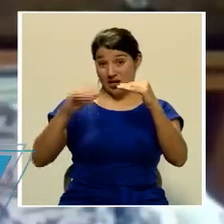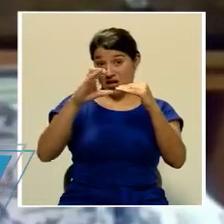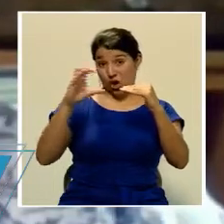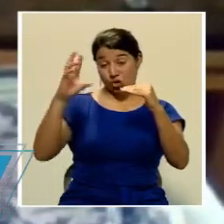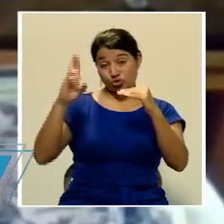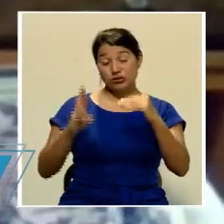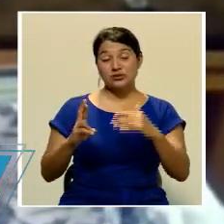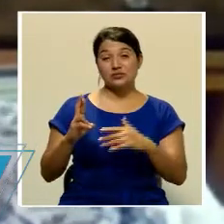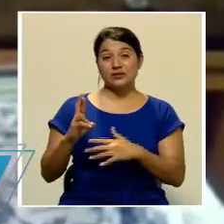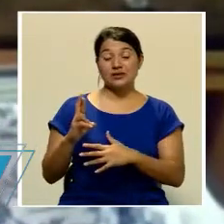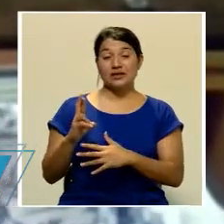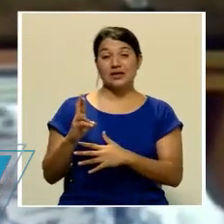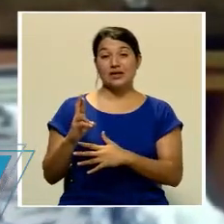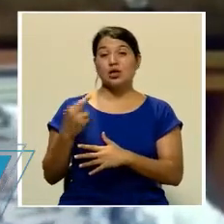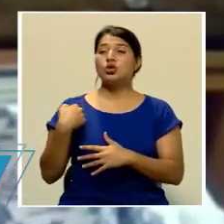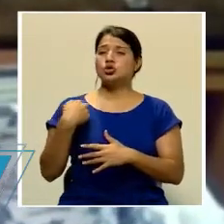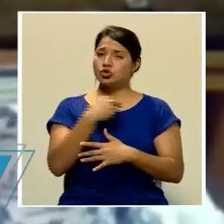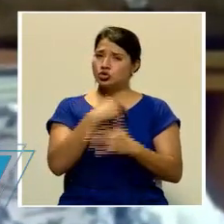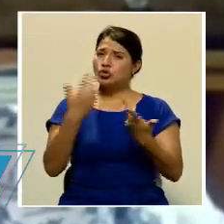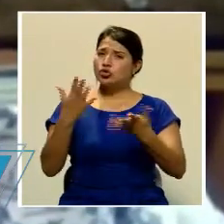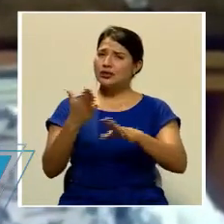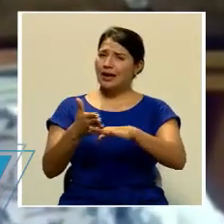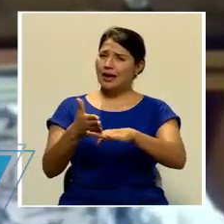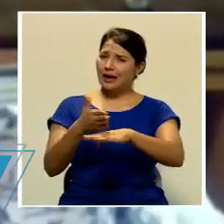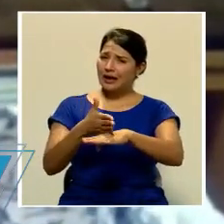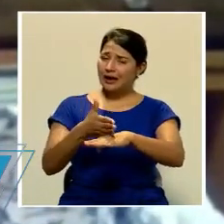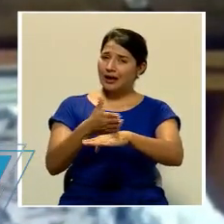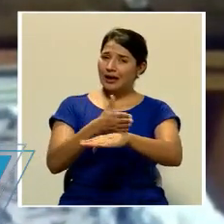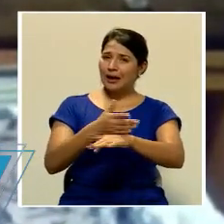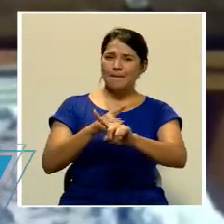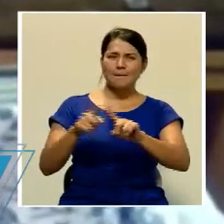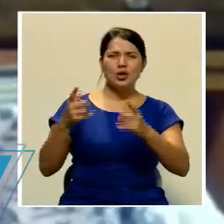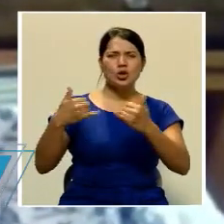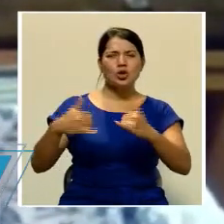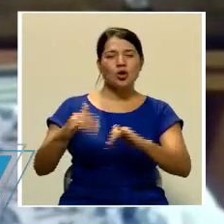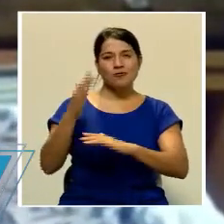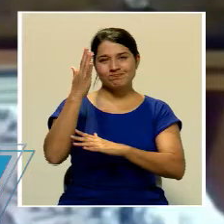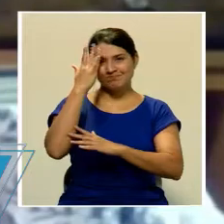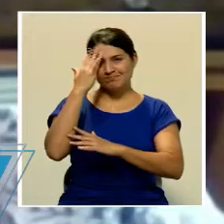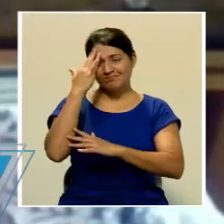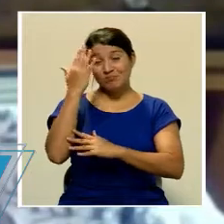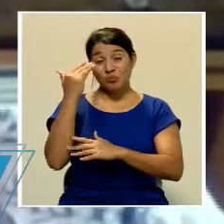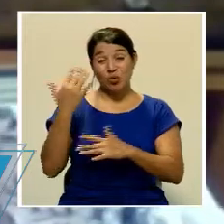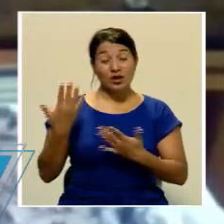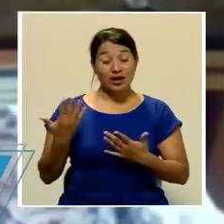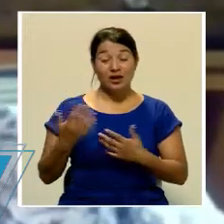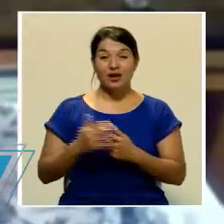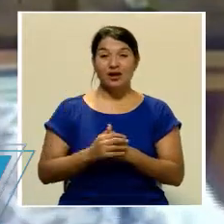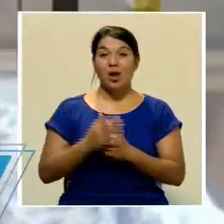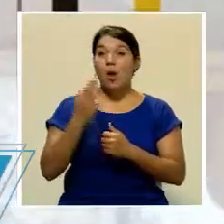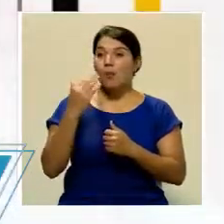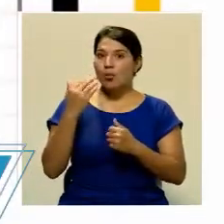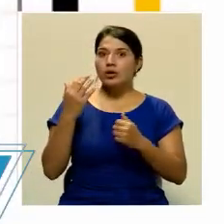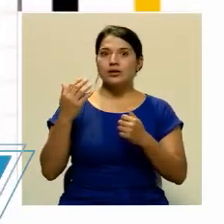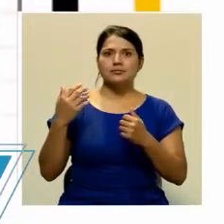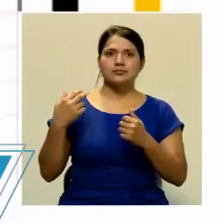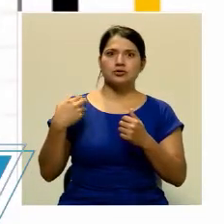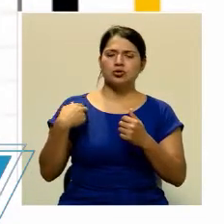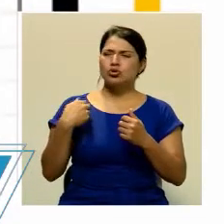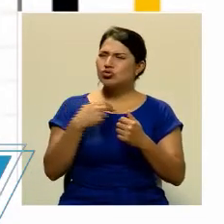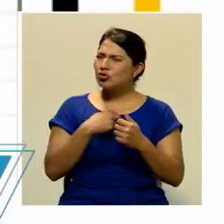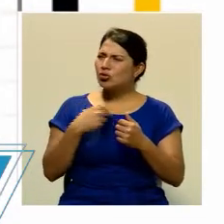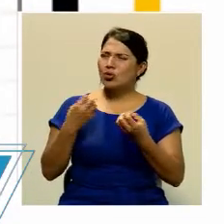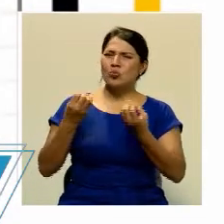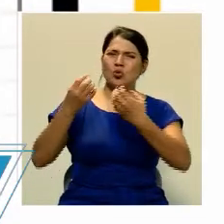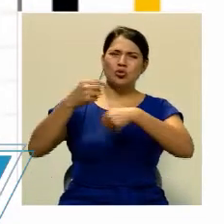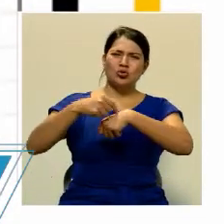¿verdad? Hemos ido avanzando, pero estamos preocupados por las brechas porque tenemos tiempo de estar también hablando de